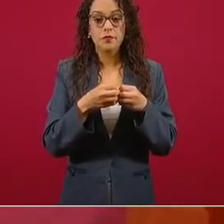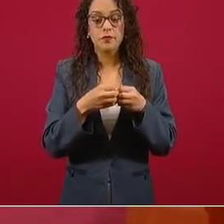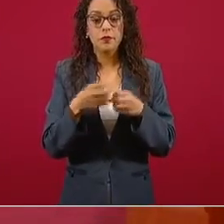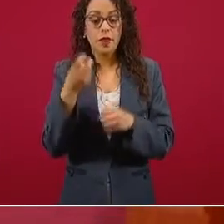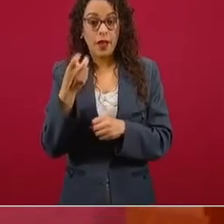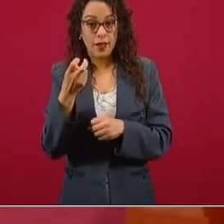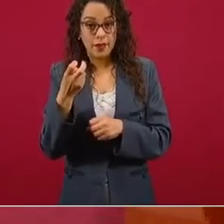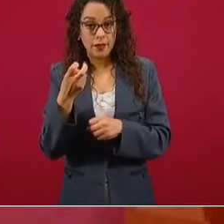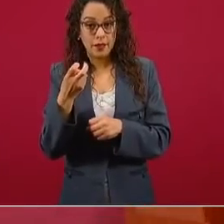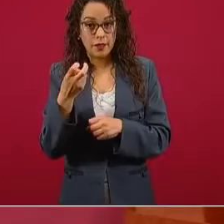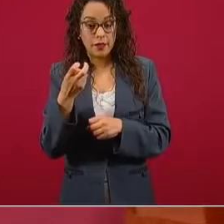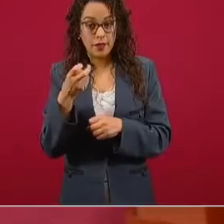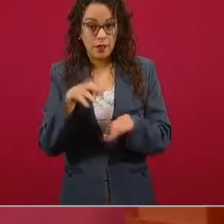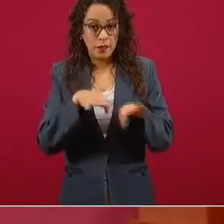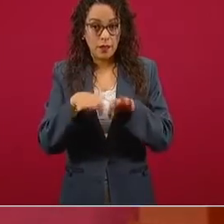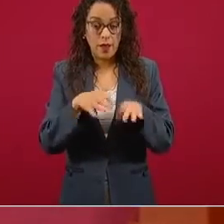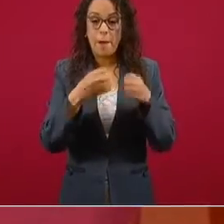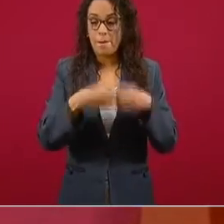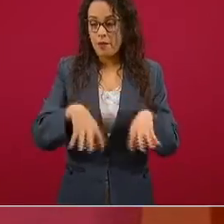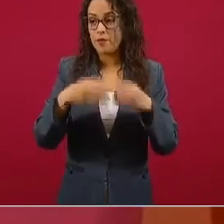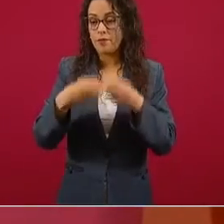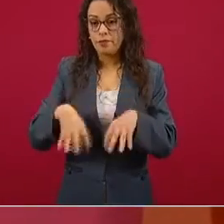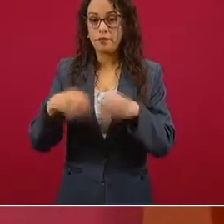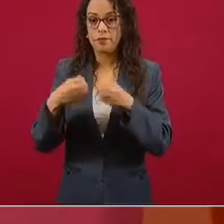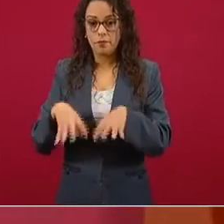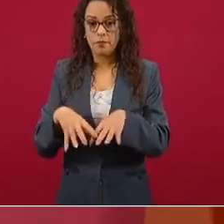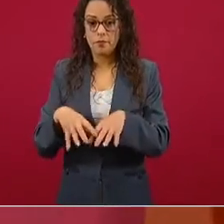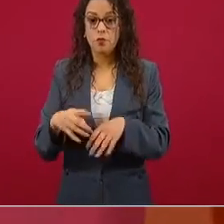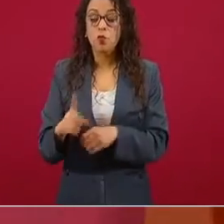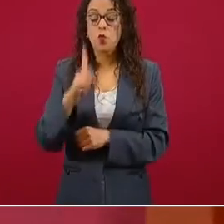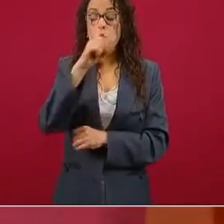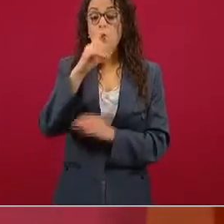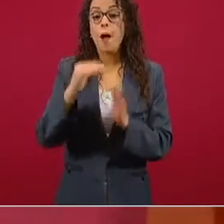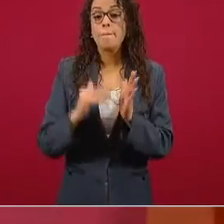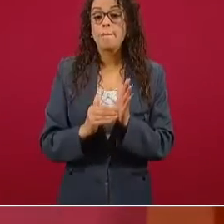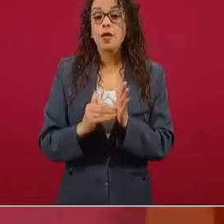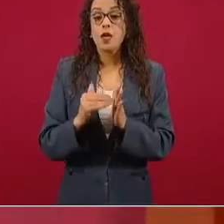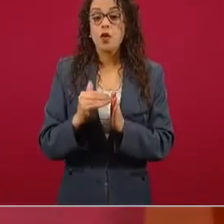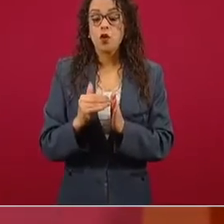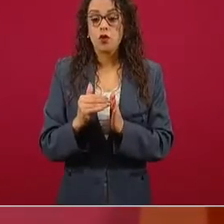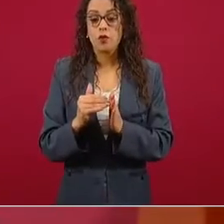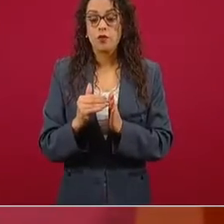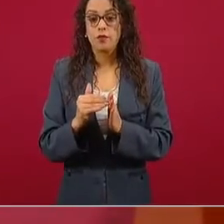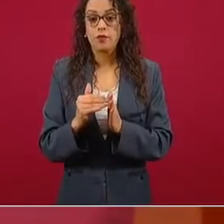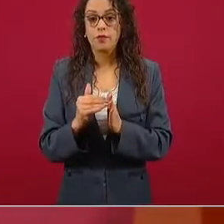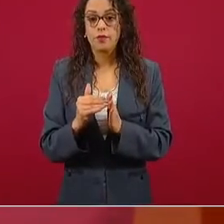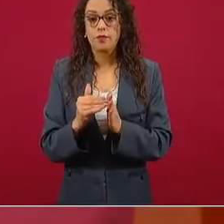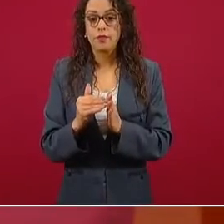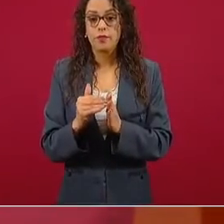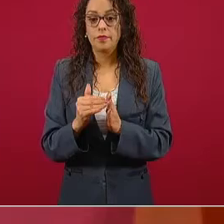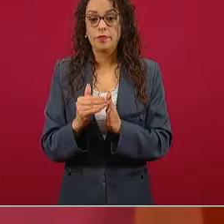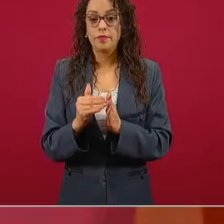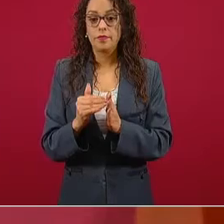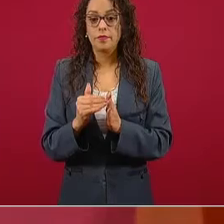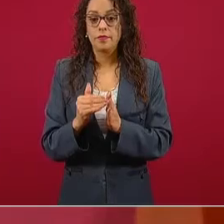esa cantidad de empleos en 1 millón, o sea, quedamos en